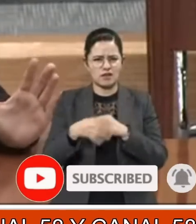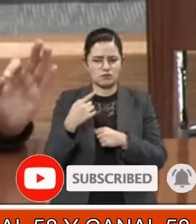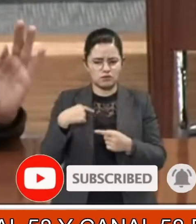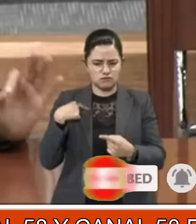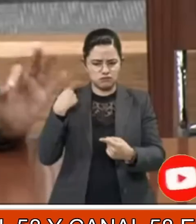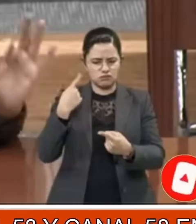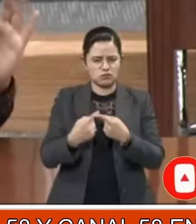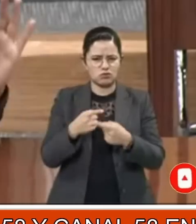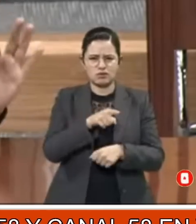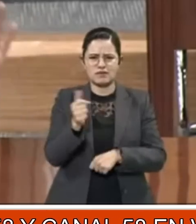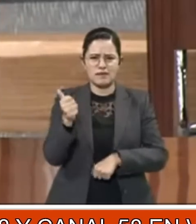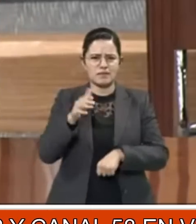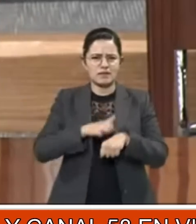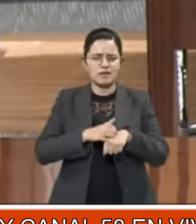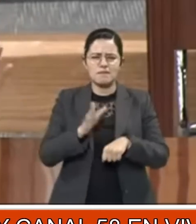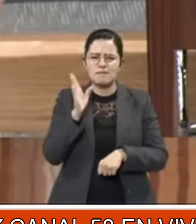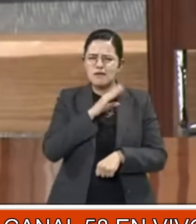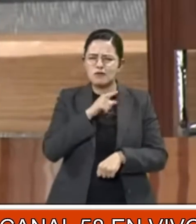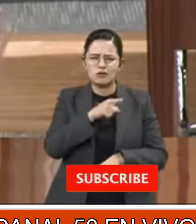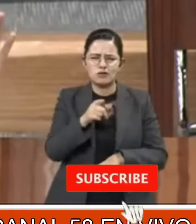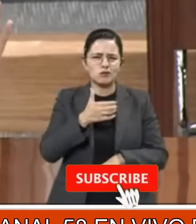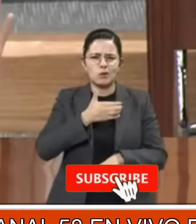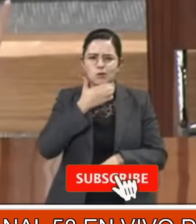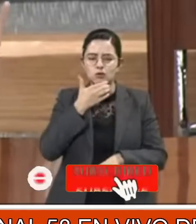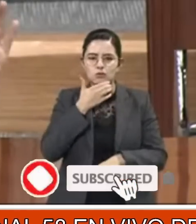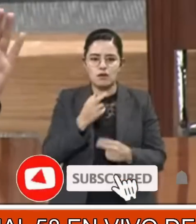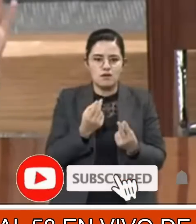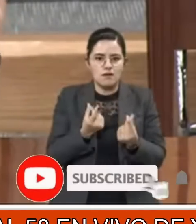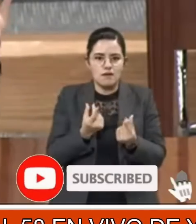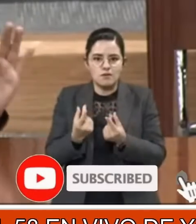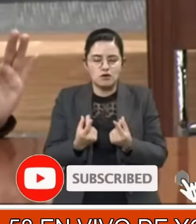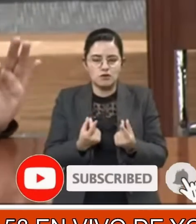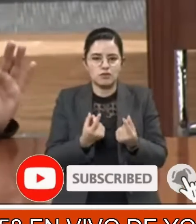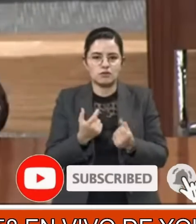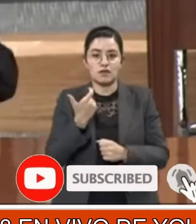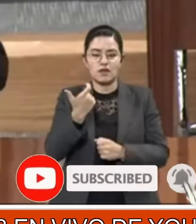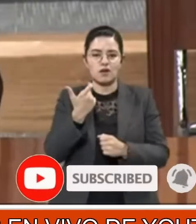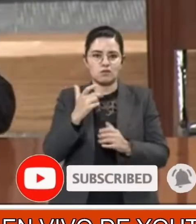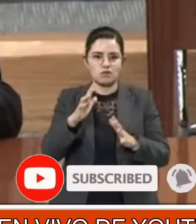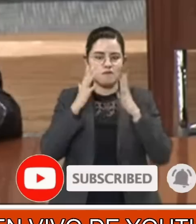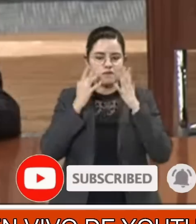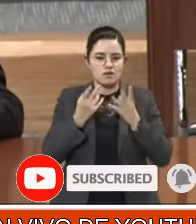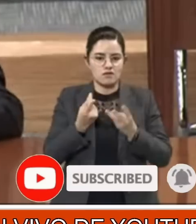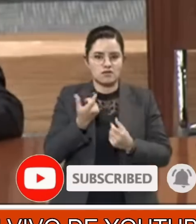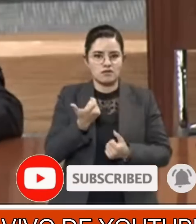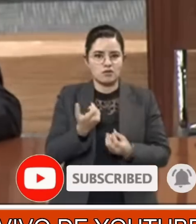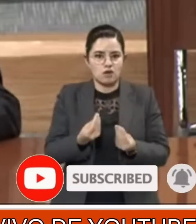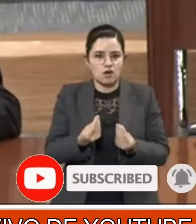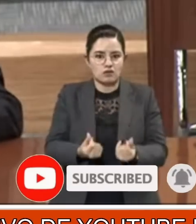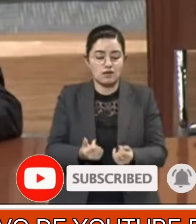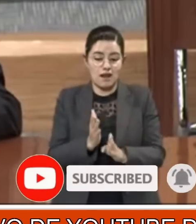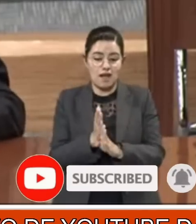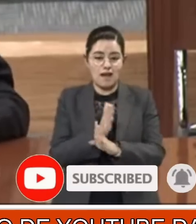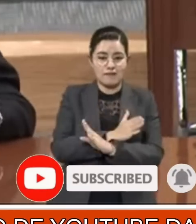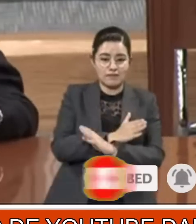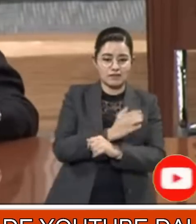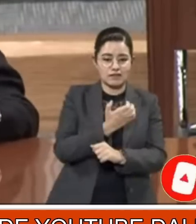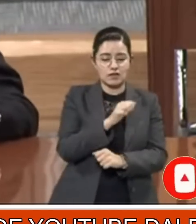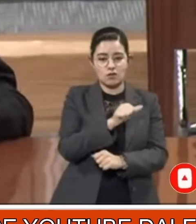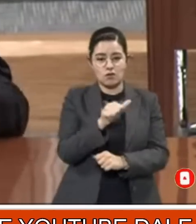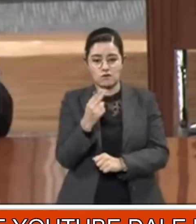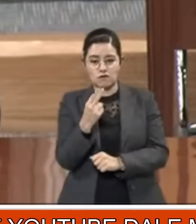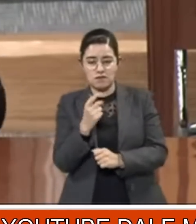plazas. 2 hacen la tarea de 1 y con sueldazos. Y no olvidemos que hay más de 400 personas en